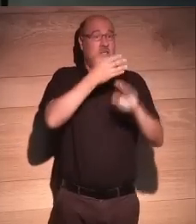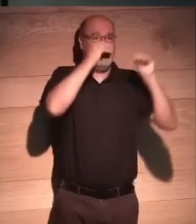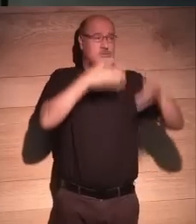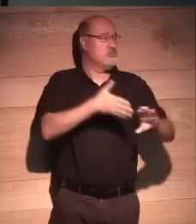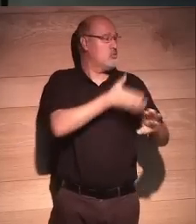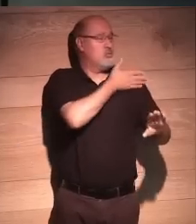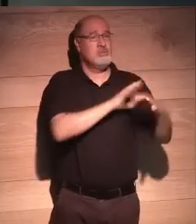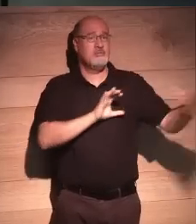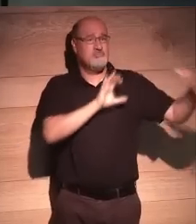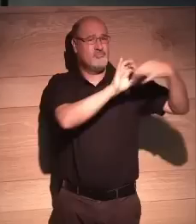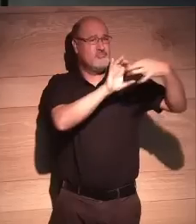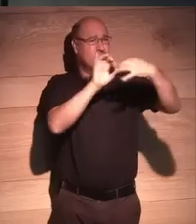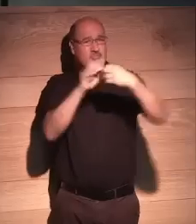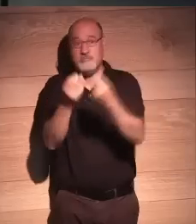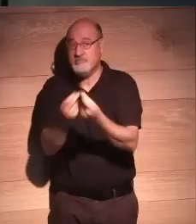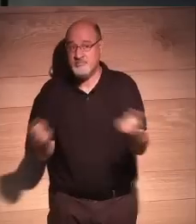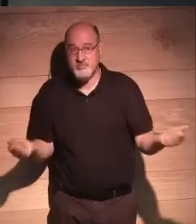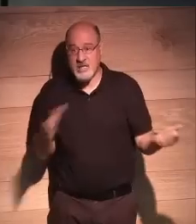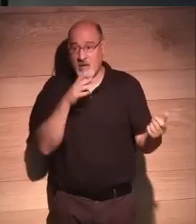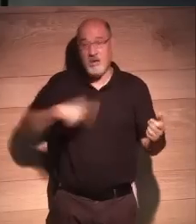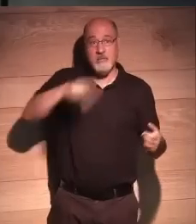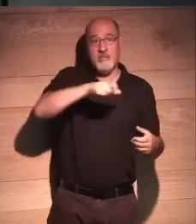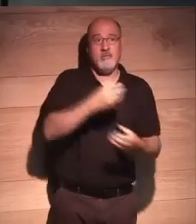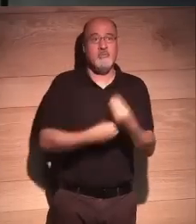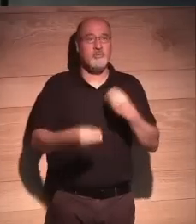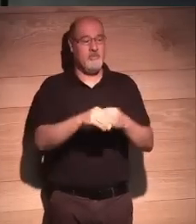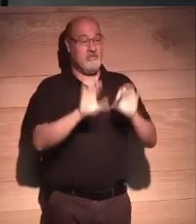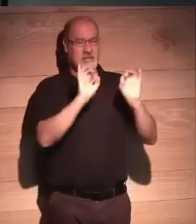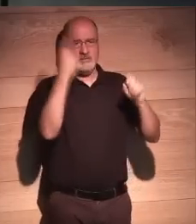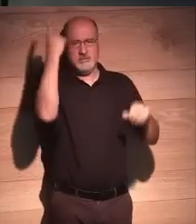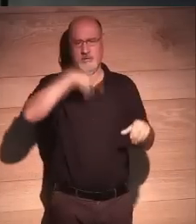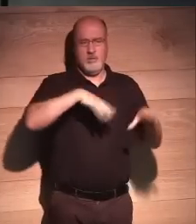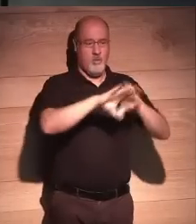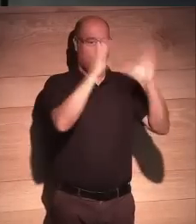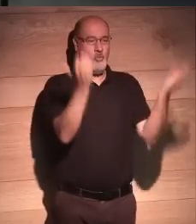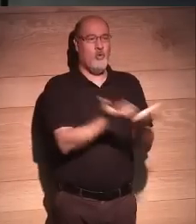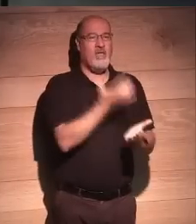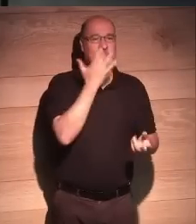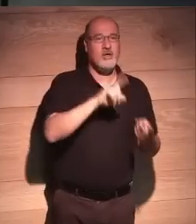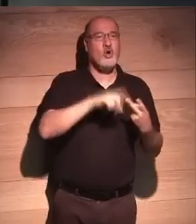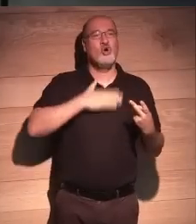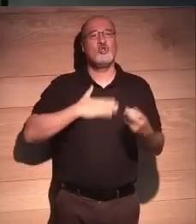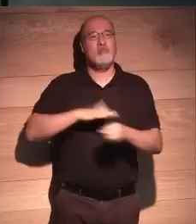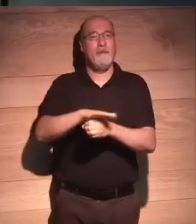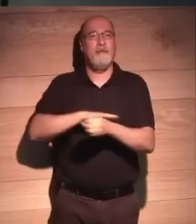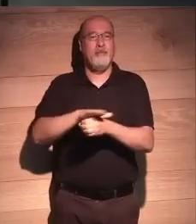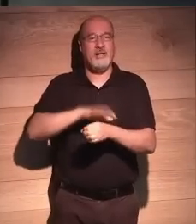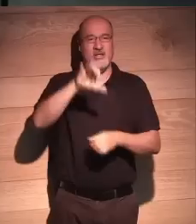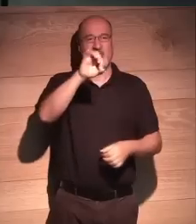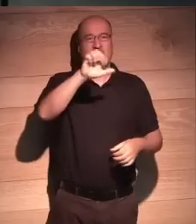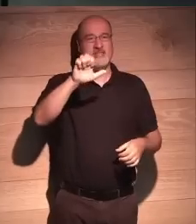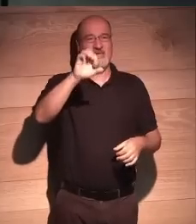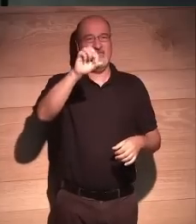decir, hay una generación entera que recuerda La Bola de Cristal, una generación que recordamos Barrio Sésamo, incluida